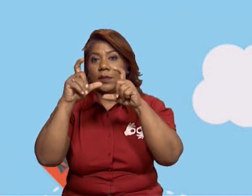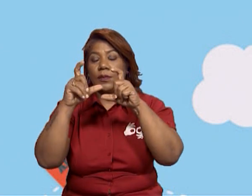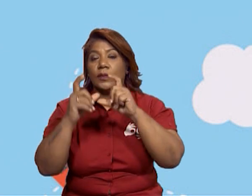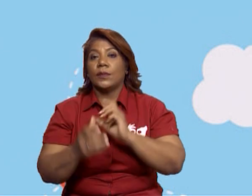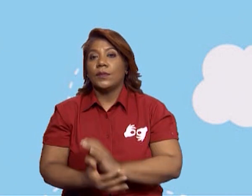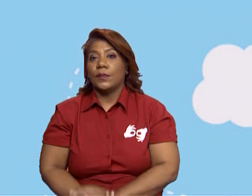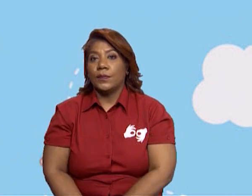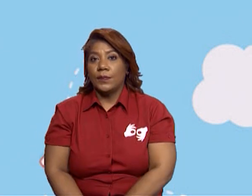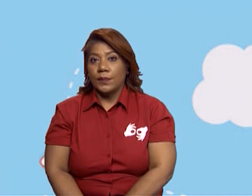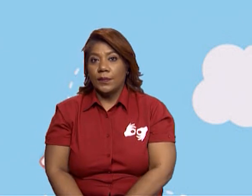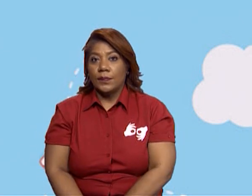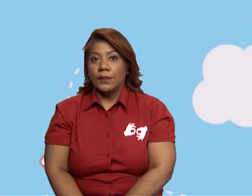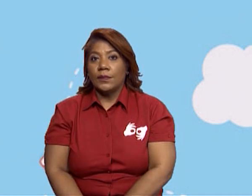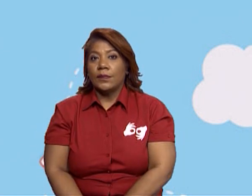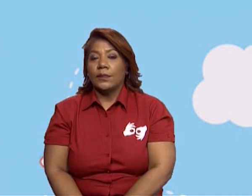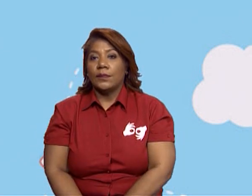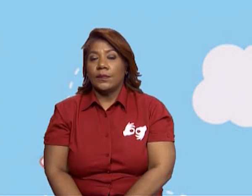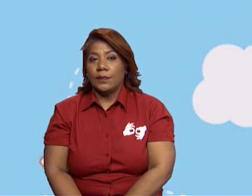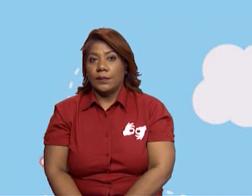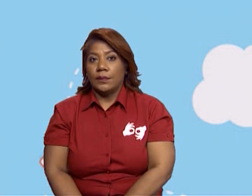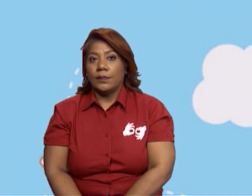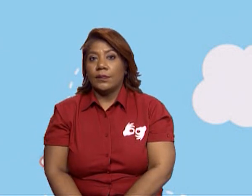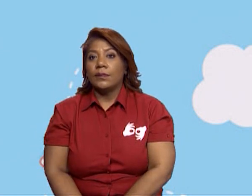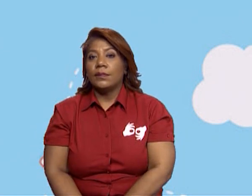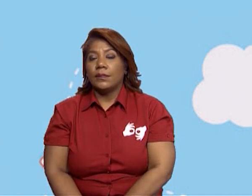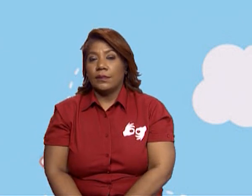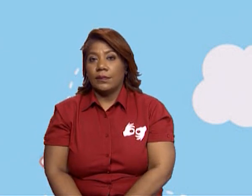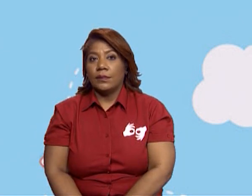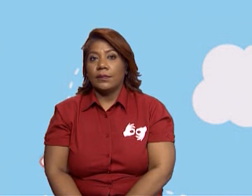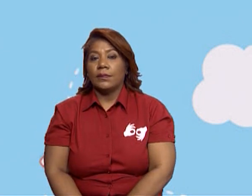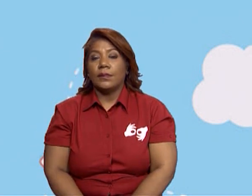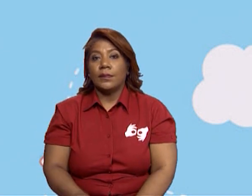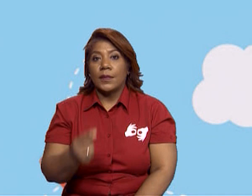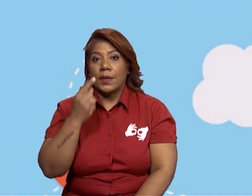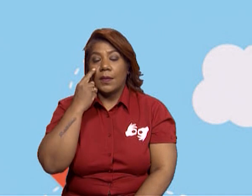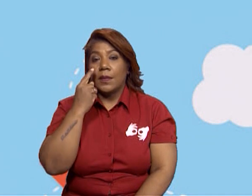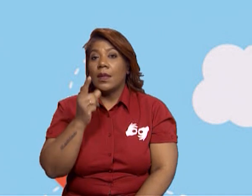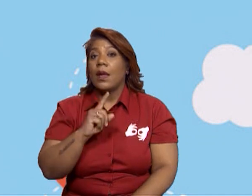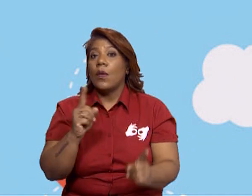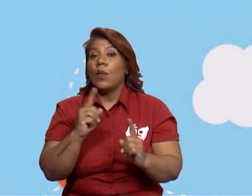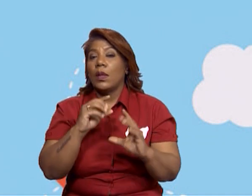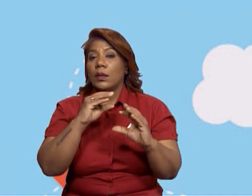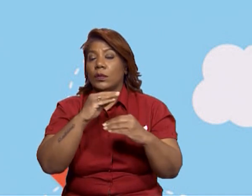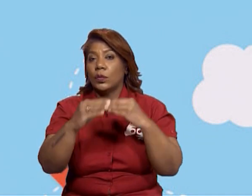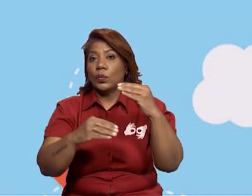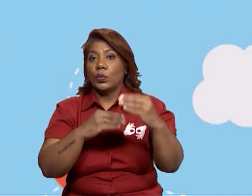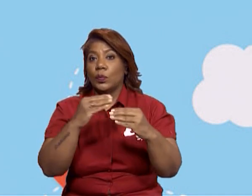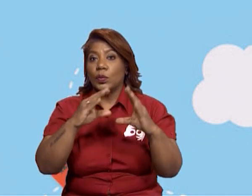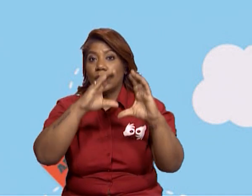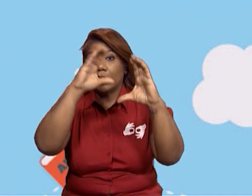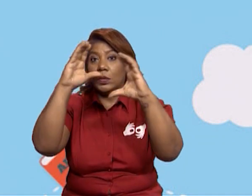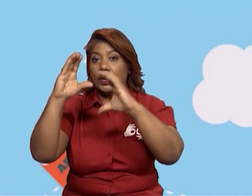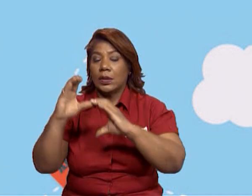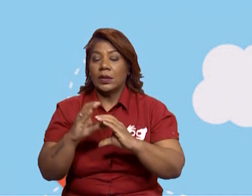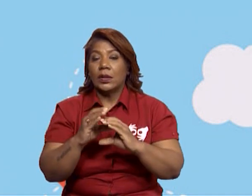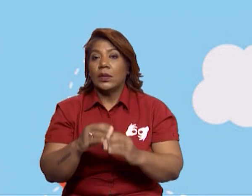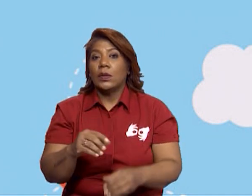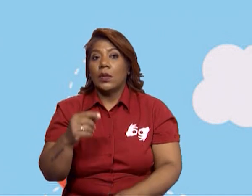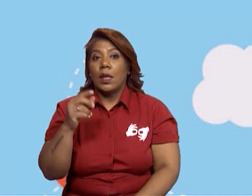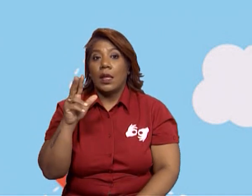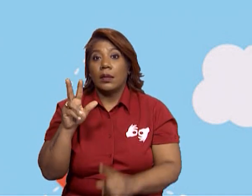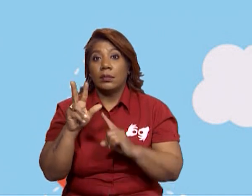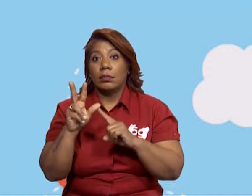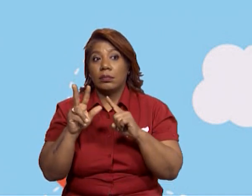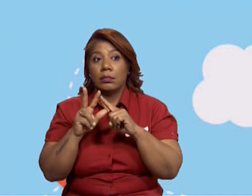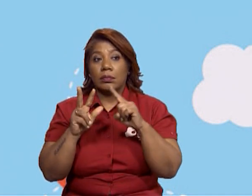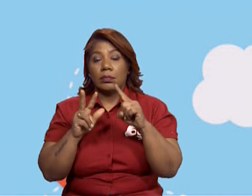ver cuáles esos procesos que tenemos allí. ¿Cuáles son los procesos que se producen? Y por último dice, hay 3 contenedores, cada